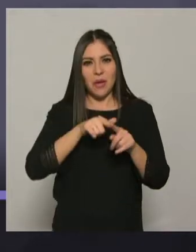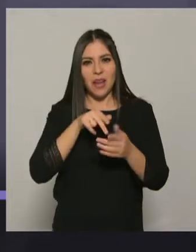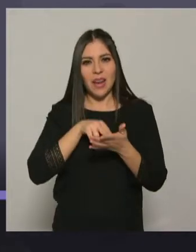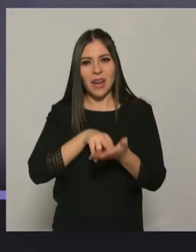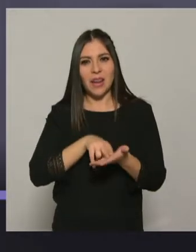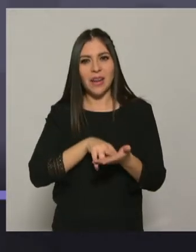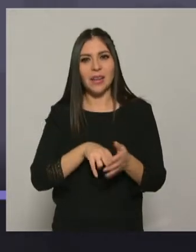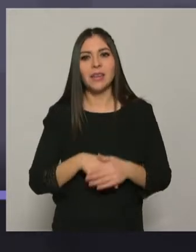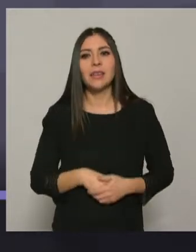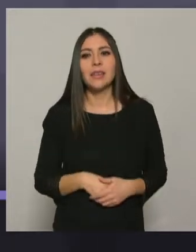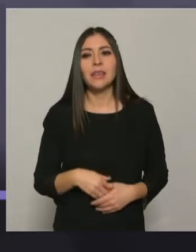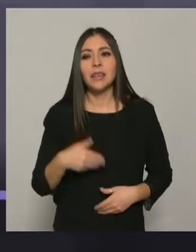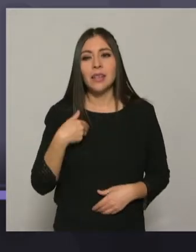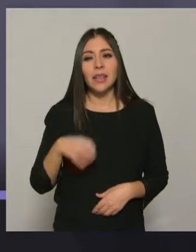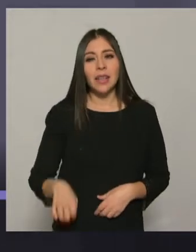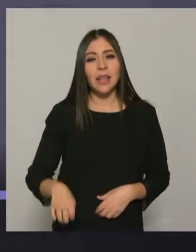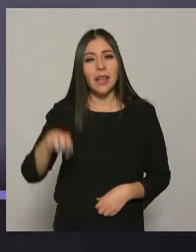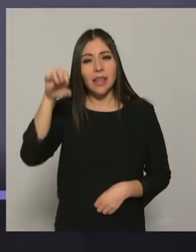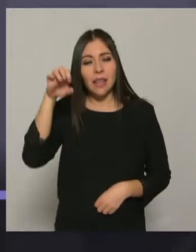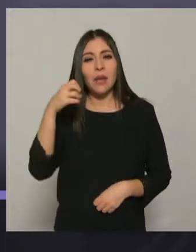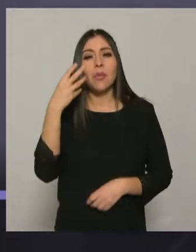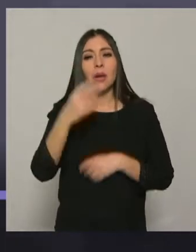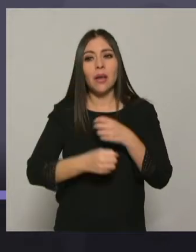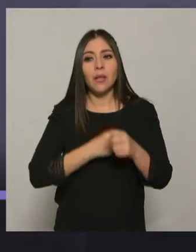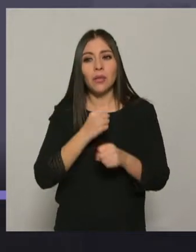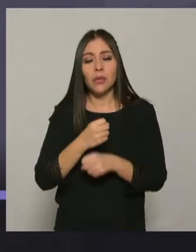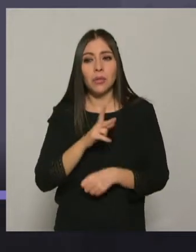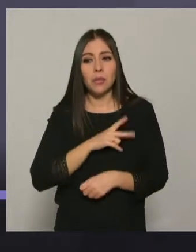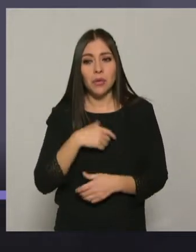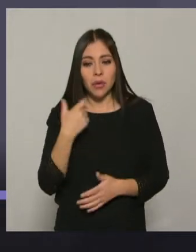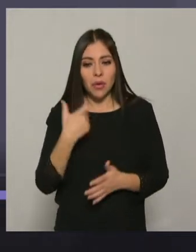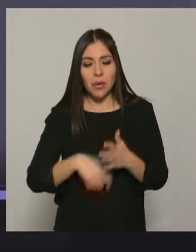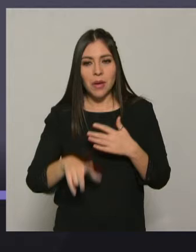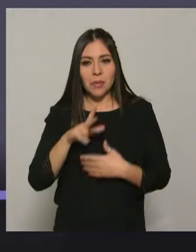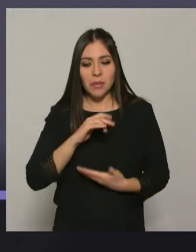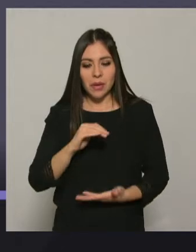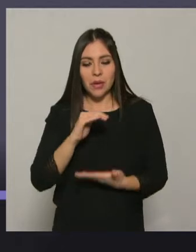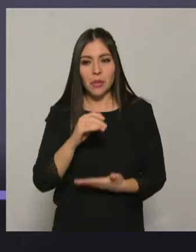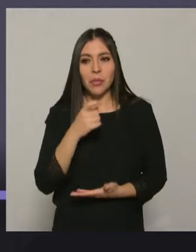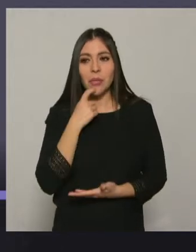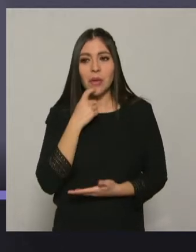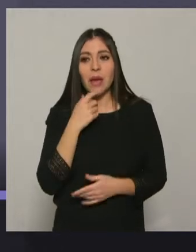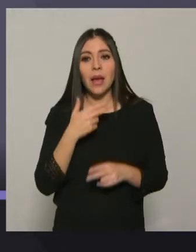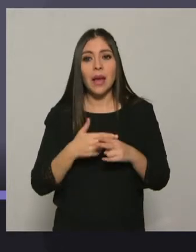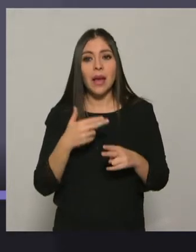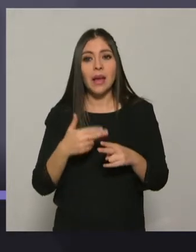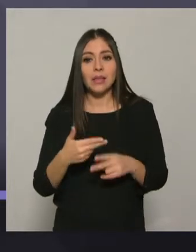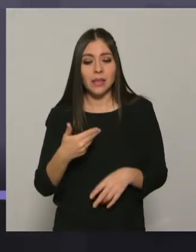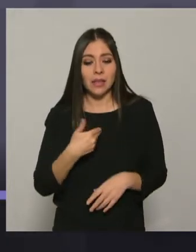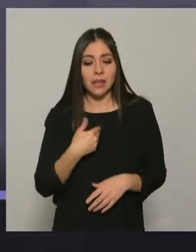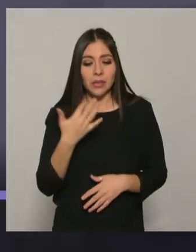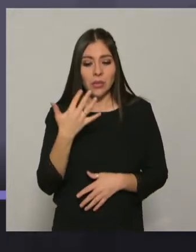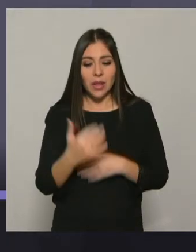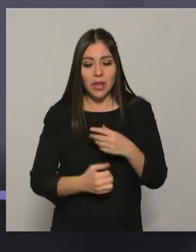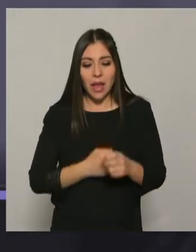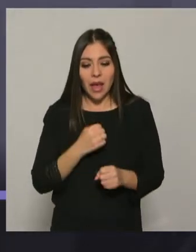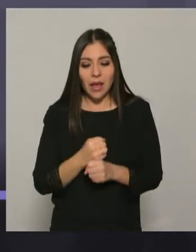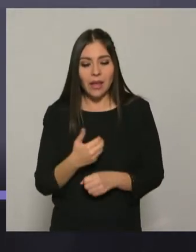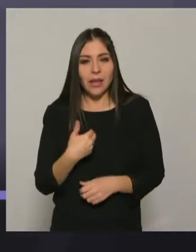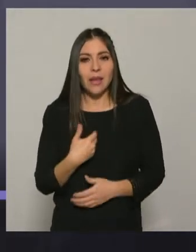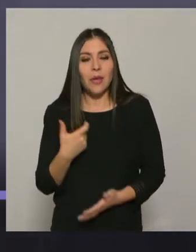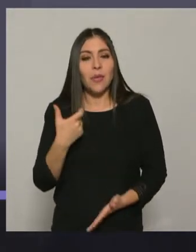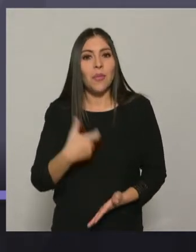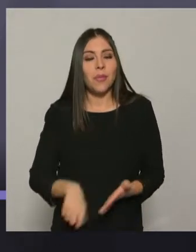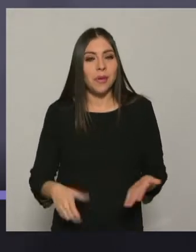edad pude darme mi propia Mujer Biónica? Hasta los 50 años. Cuando cumplí 50 años la compré, ¿no? Pero lo curioso es que